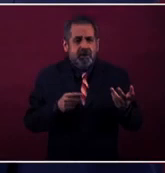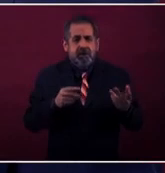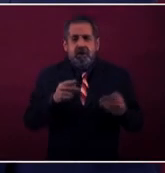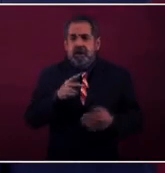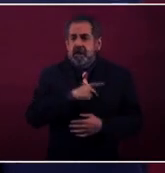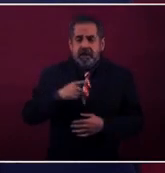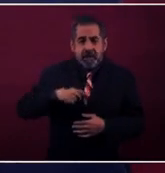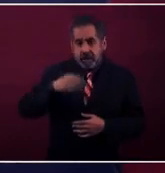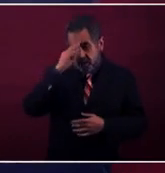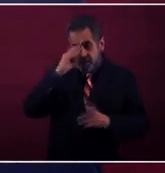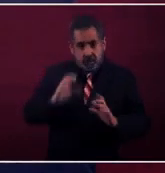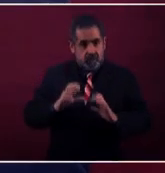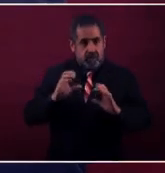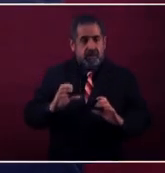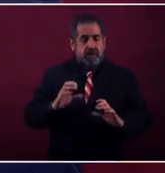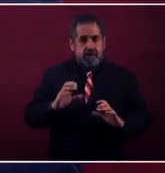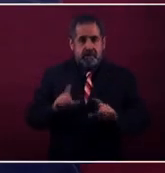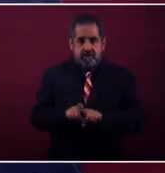debe de prevalecer